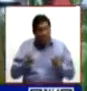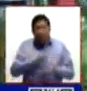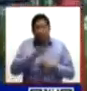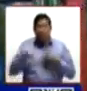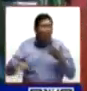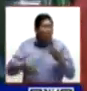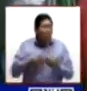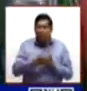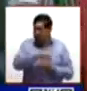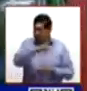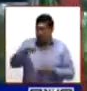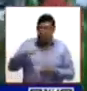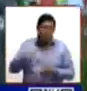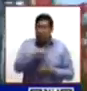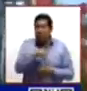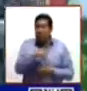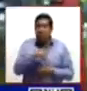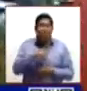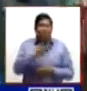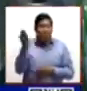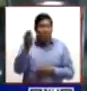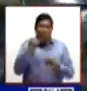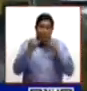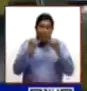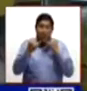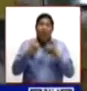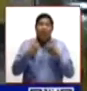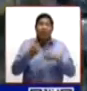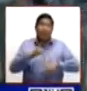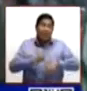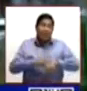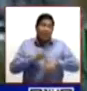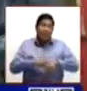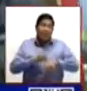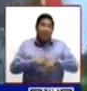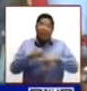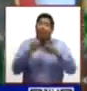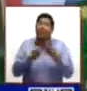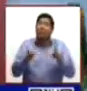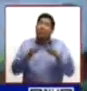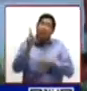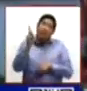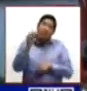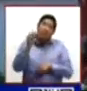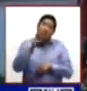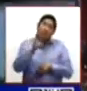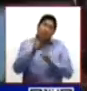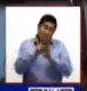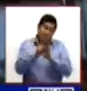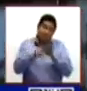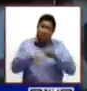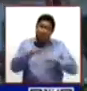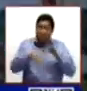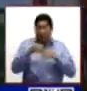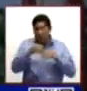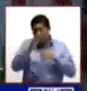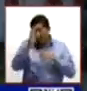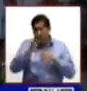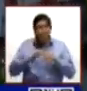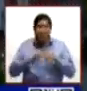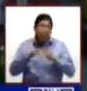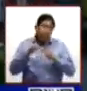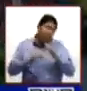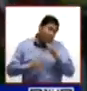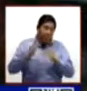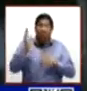así, todos. Muy bien. Este es el reporte que les podemos dar a esta hora. ¿Cuándo en 20 minutos nos dicen, tal vez un poquito más, quizás un poco